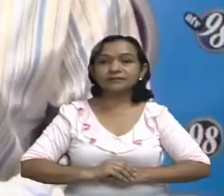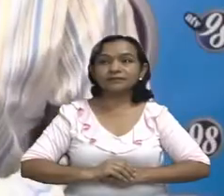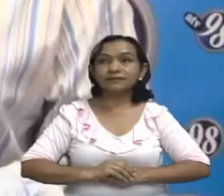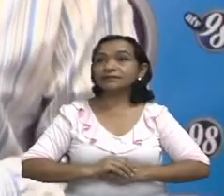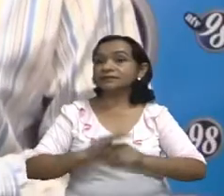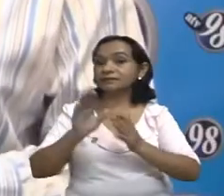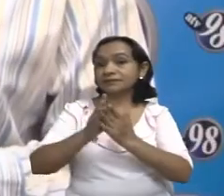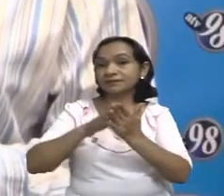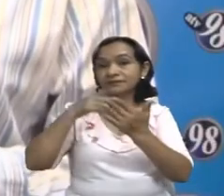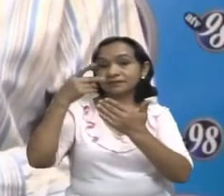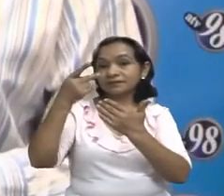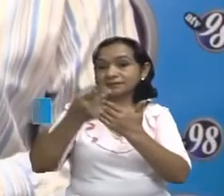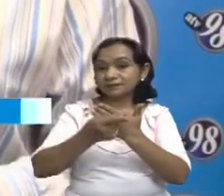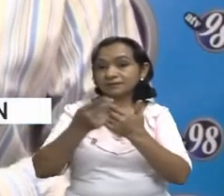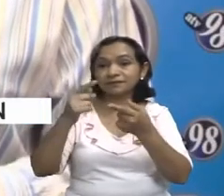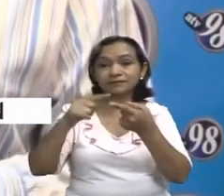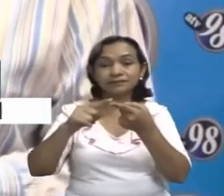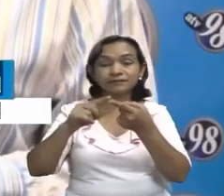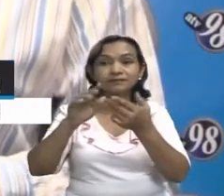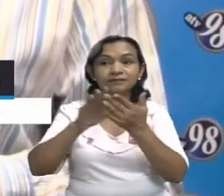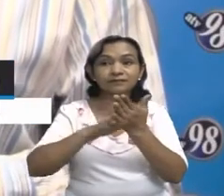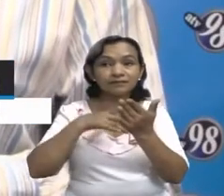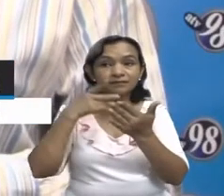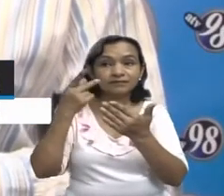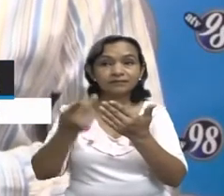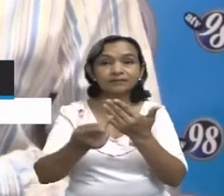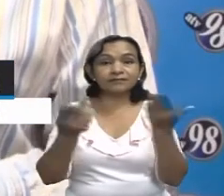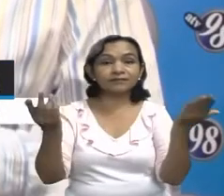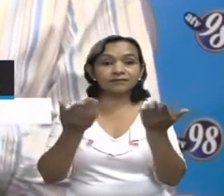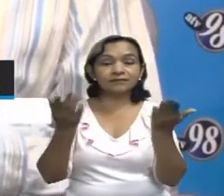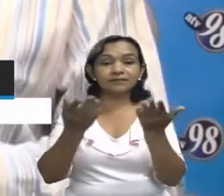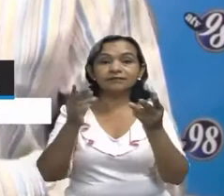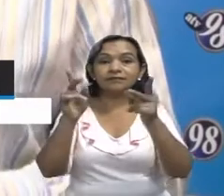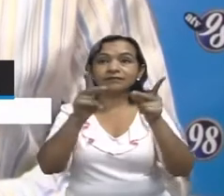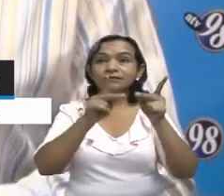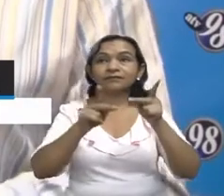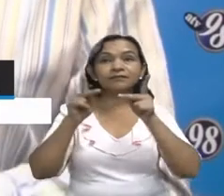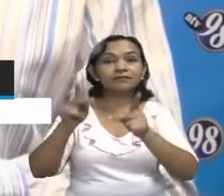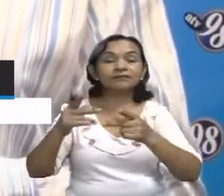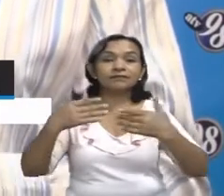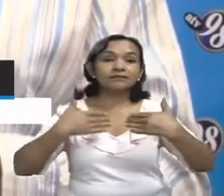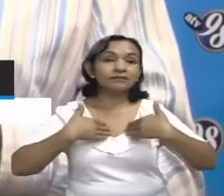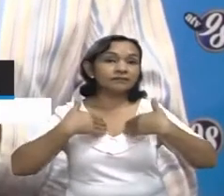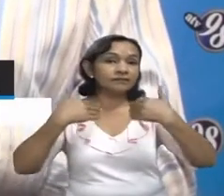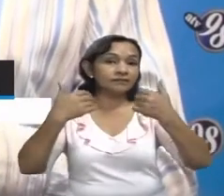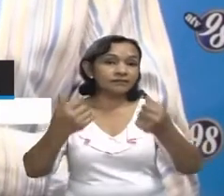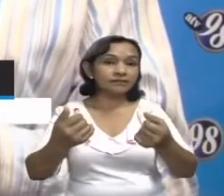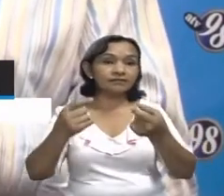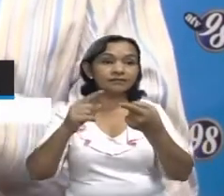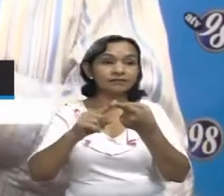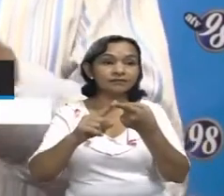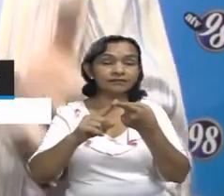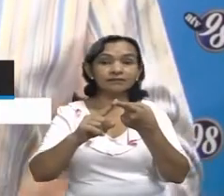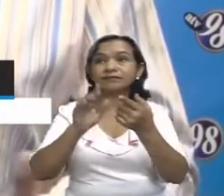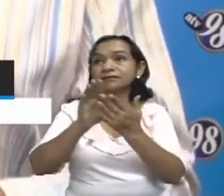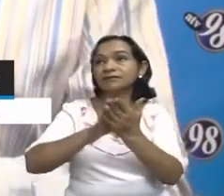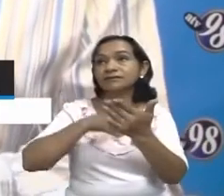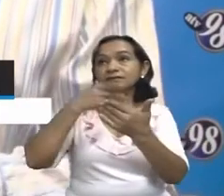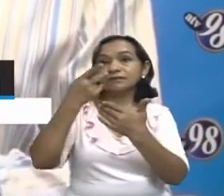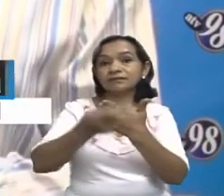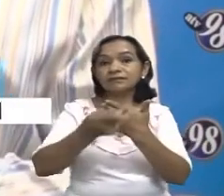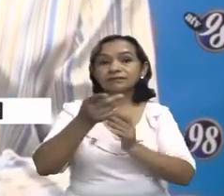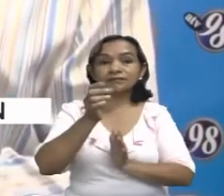Los programas ambientales, los programas que tienen que ver con los artesanos, los programas de salud, de los programas de